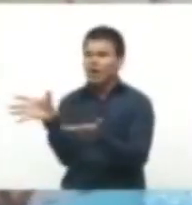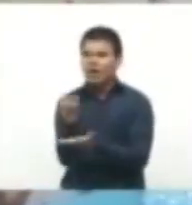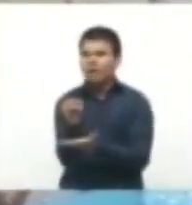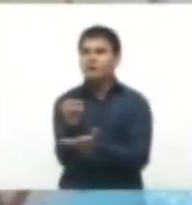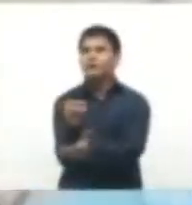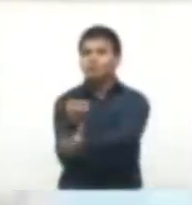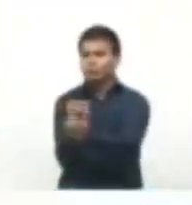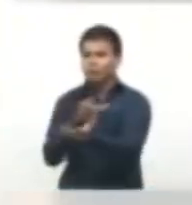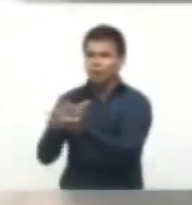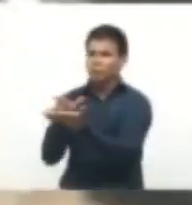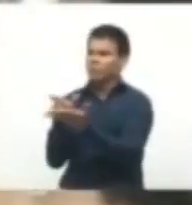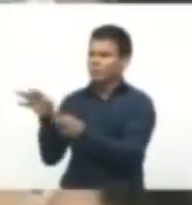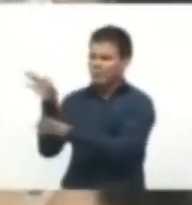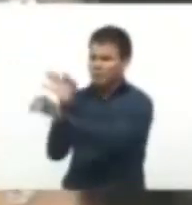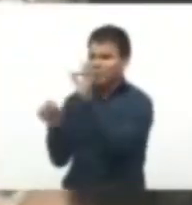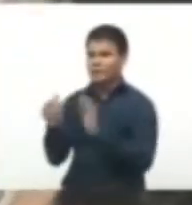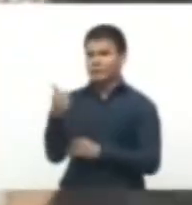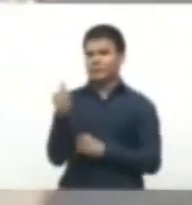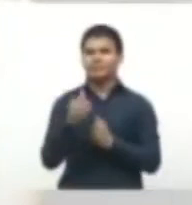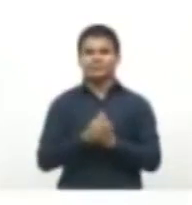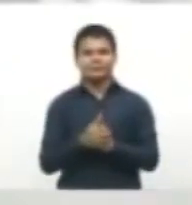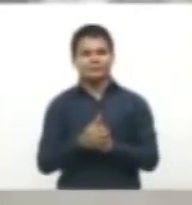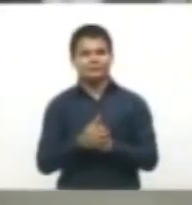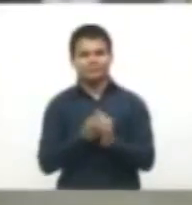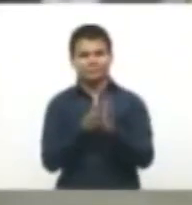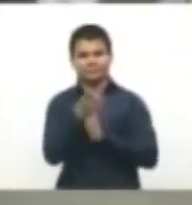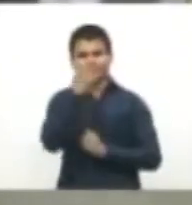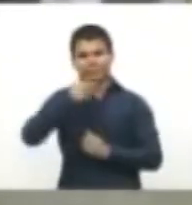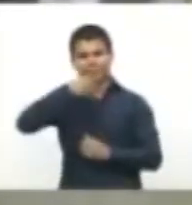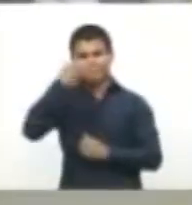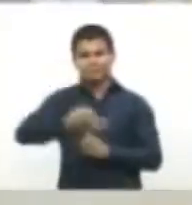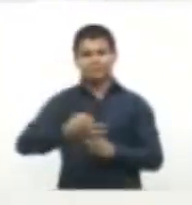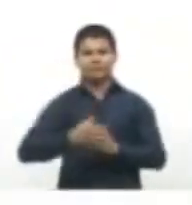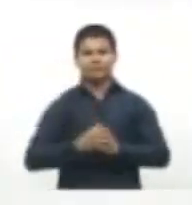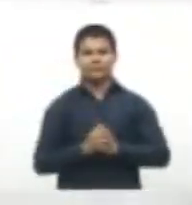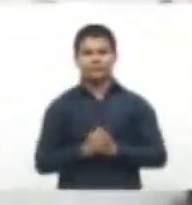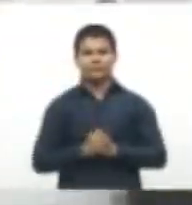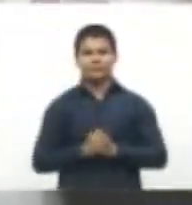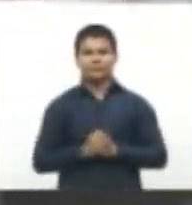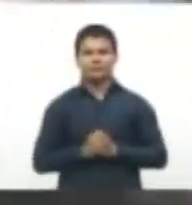candidatas aproximadamente. Y les haré las noticias, un compromiso con la verdad.